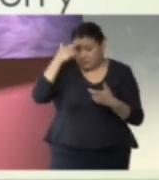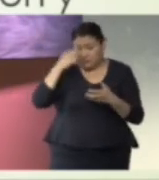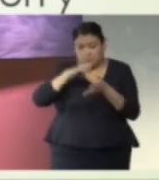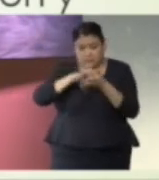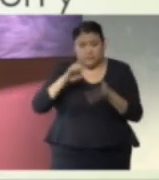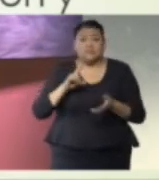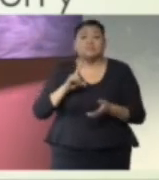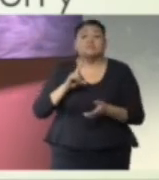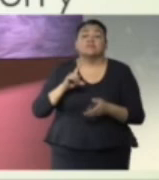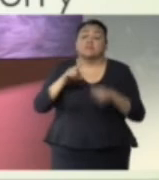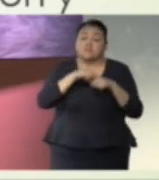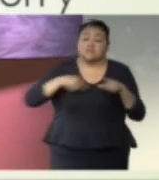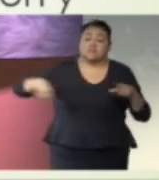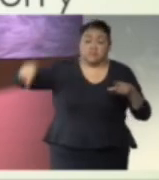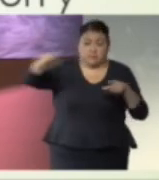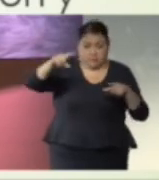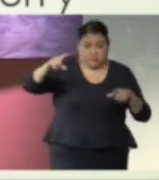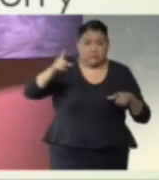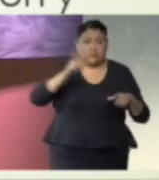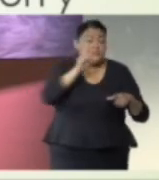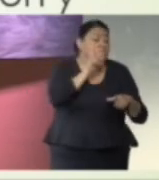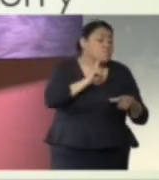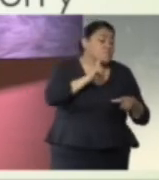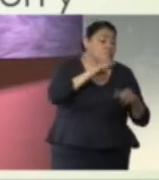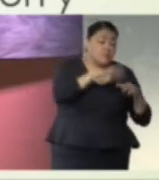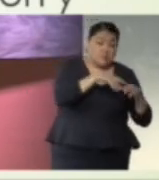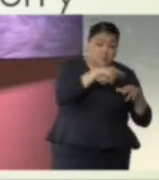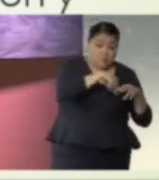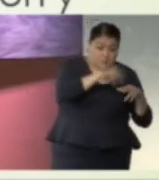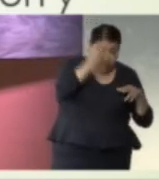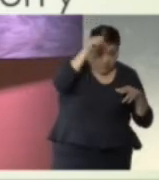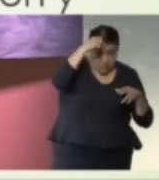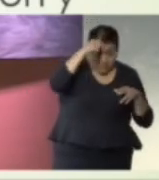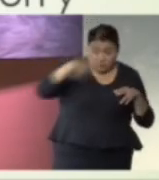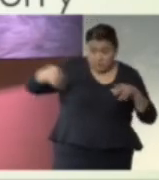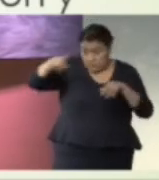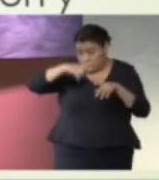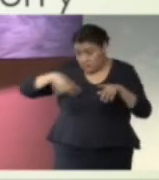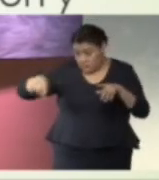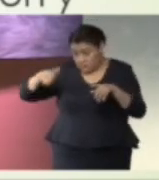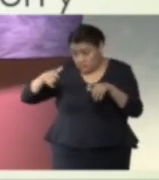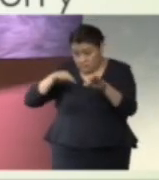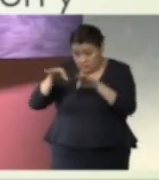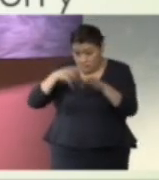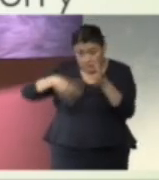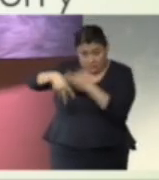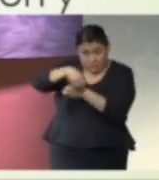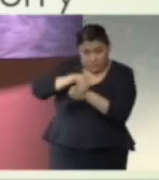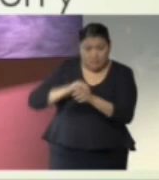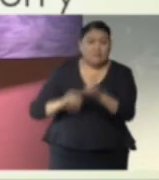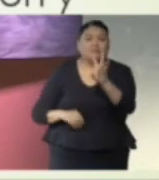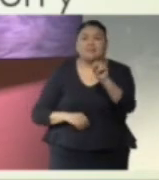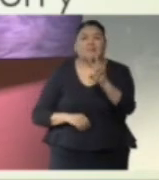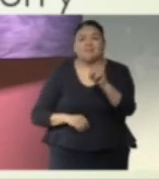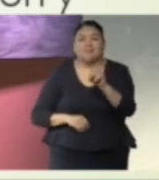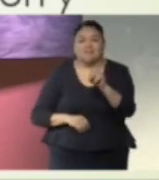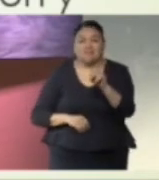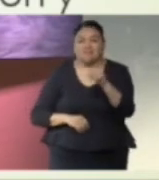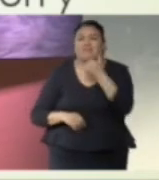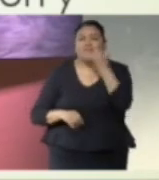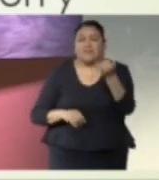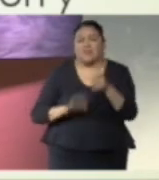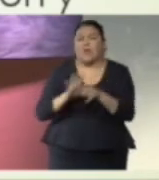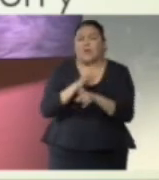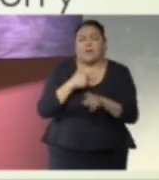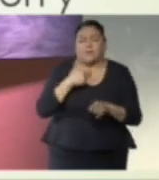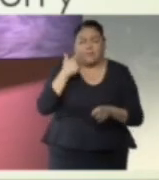para la economía feminista, esto no puede ser así, porque también es economía lo que se desarrolla por